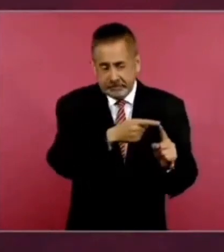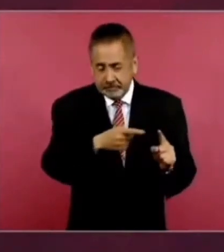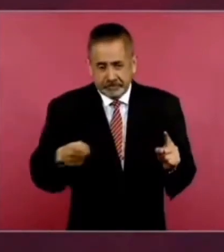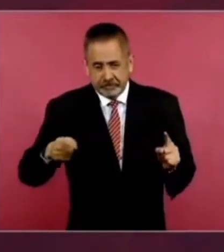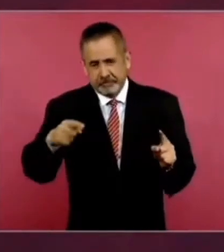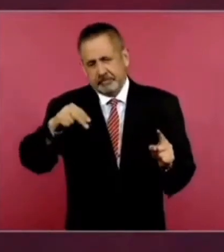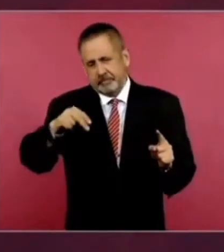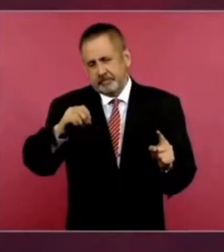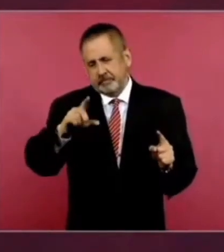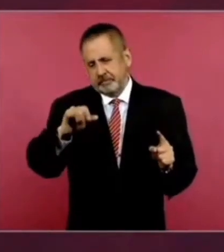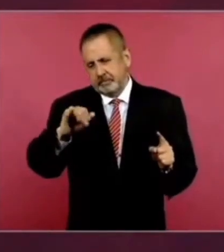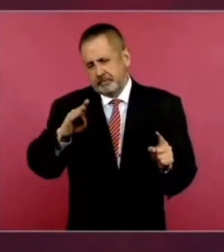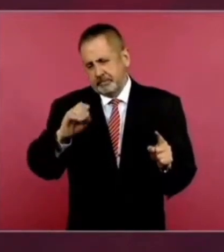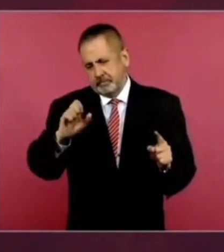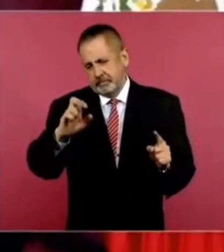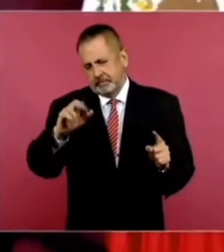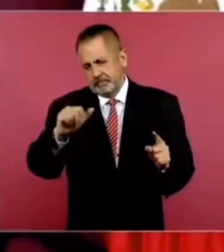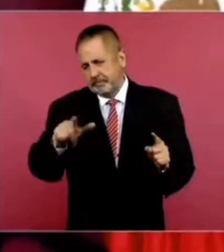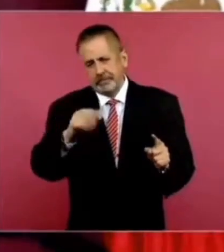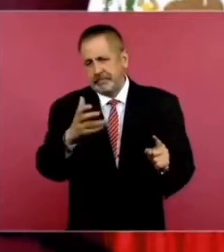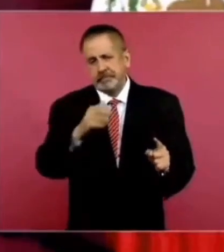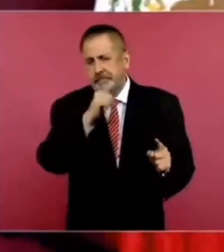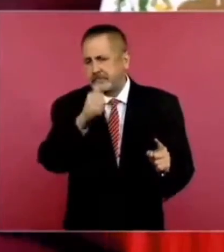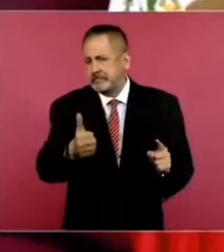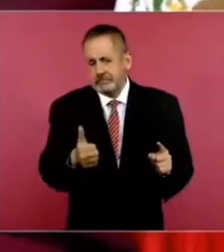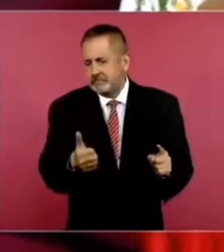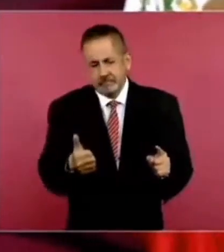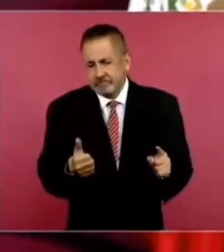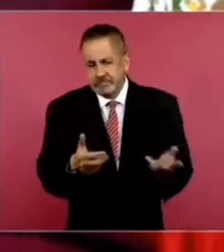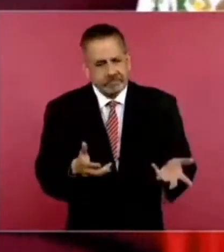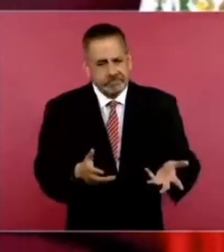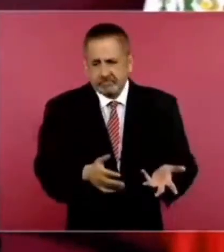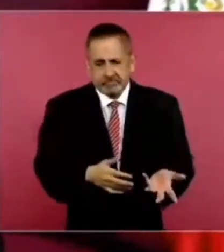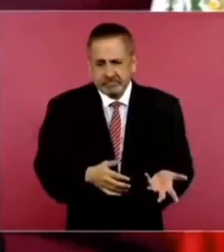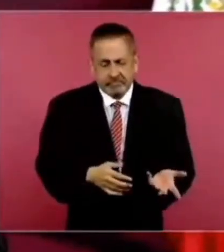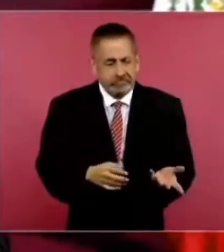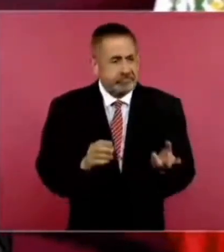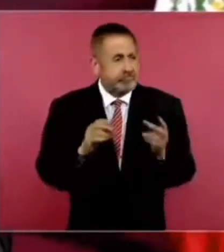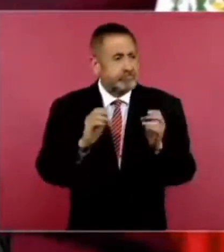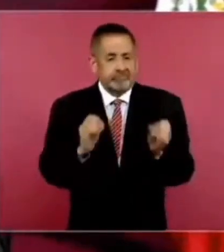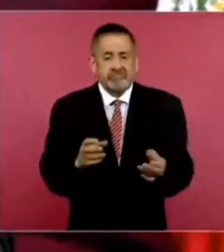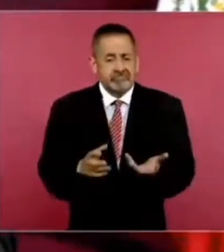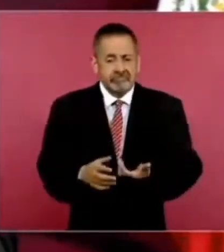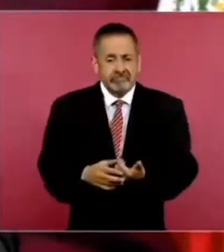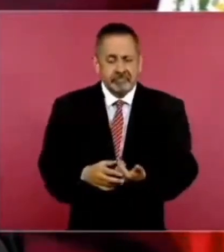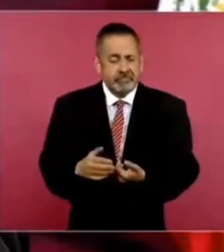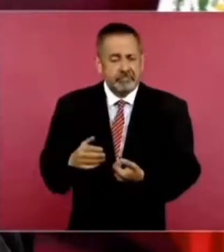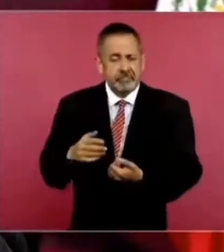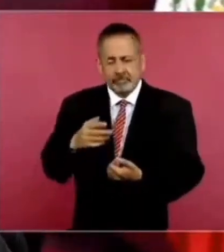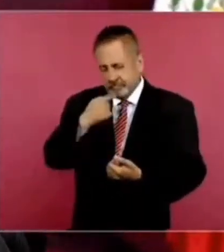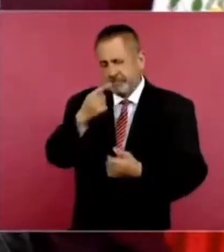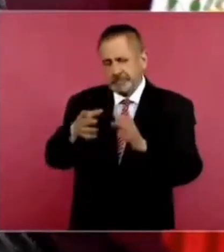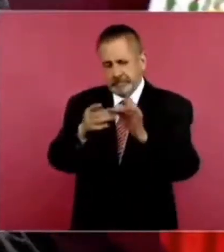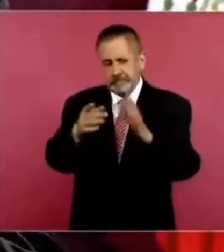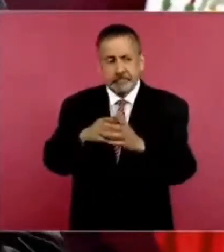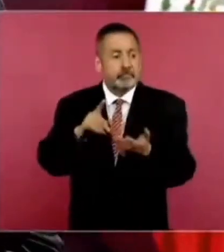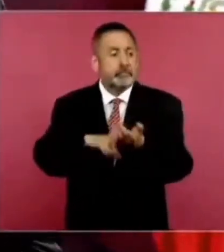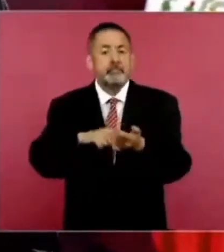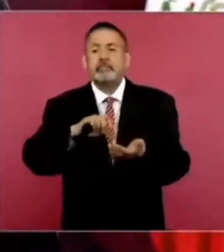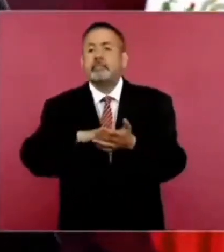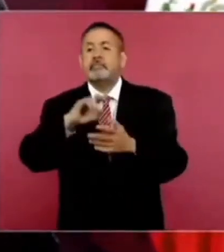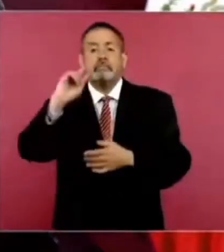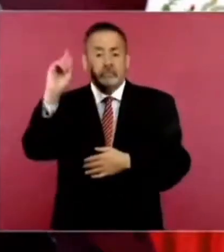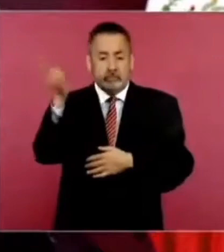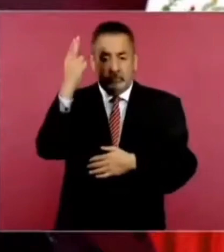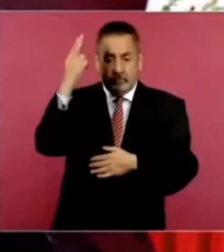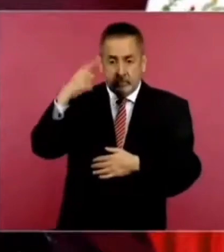de que no se estudiaba el fenómeno de la corrupción en las universidades.